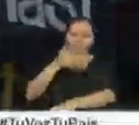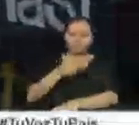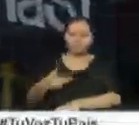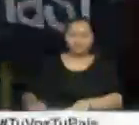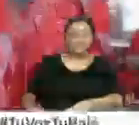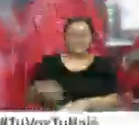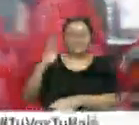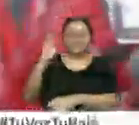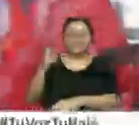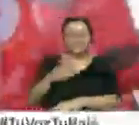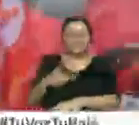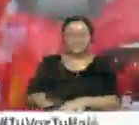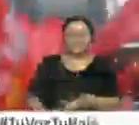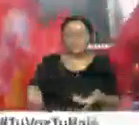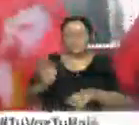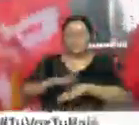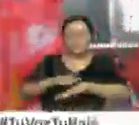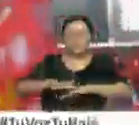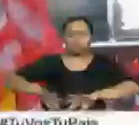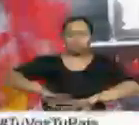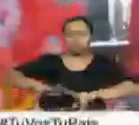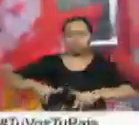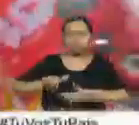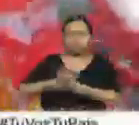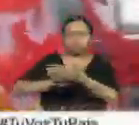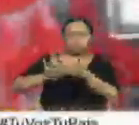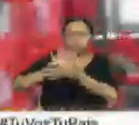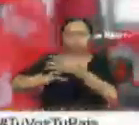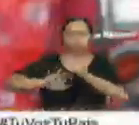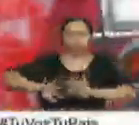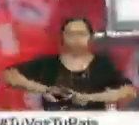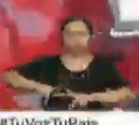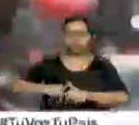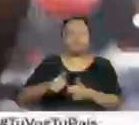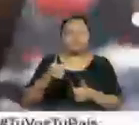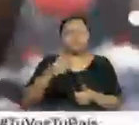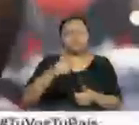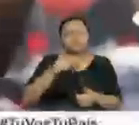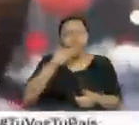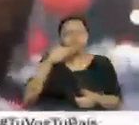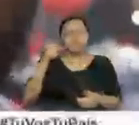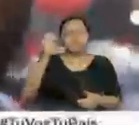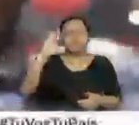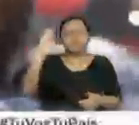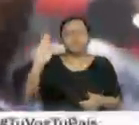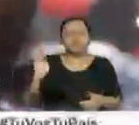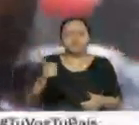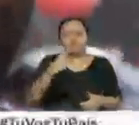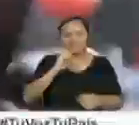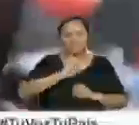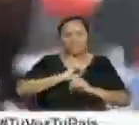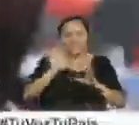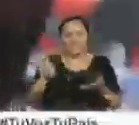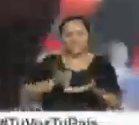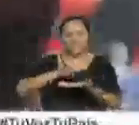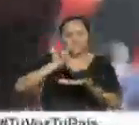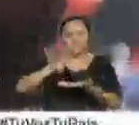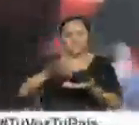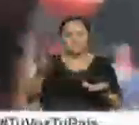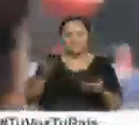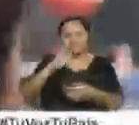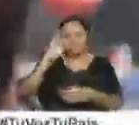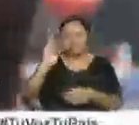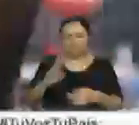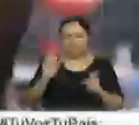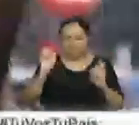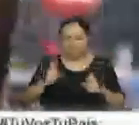Temer, implicado en un escándalo de corrupción. Creo que lo mejor para Brasil sería que él renunciara, porque dejar a Brasil sangrar